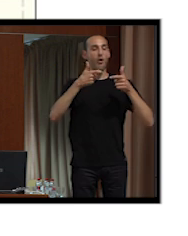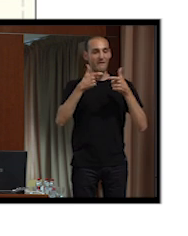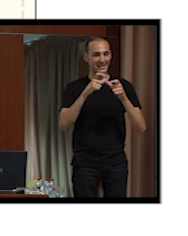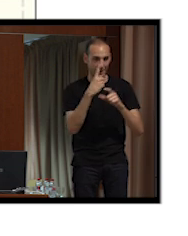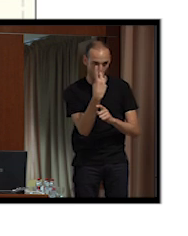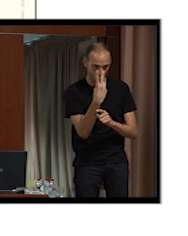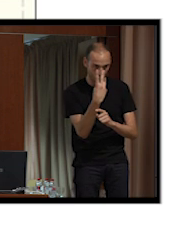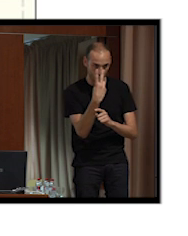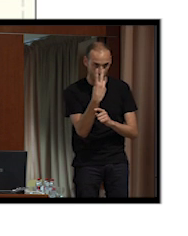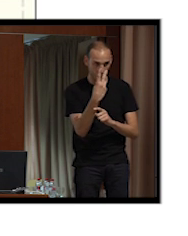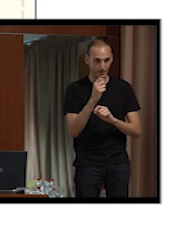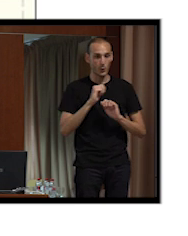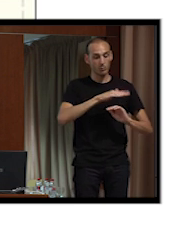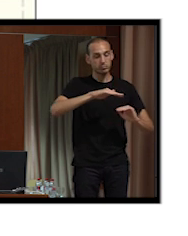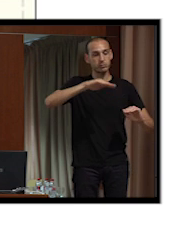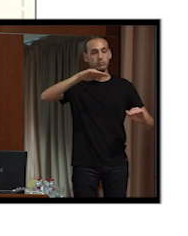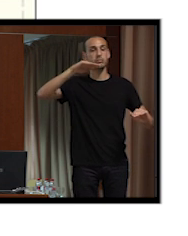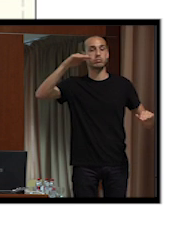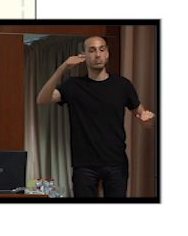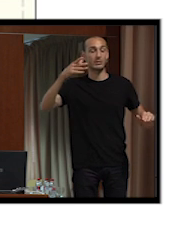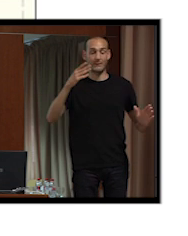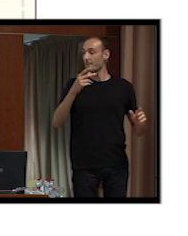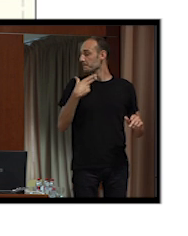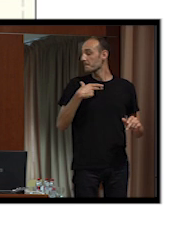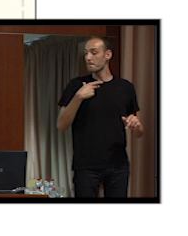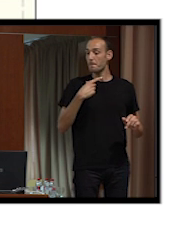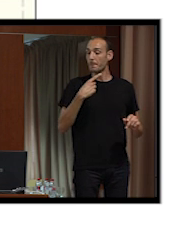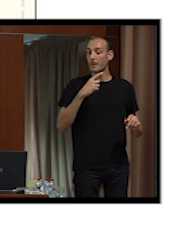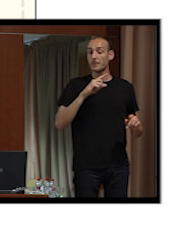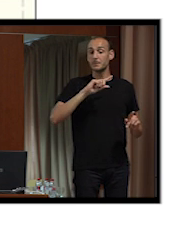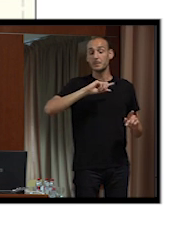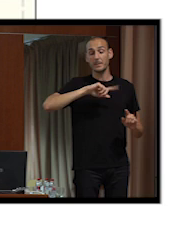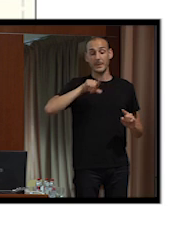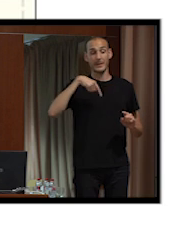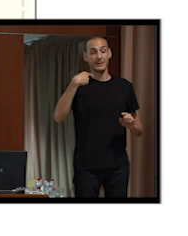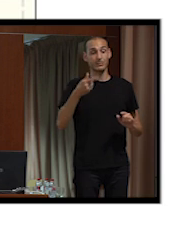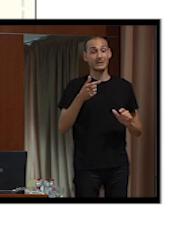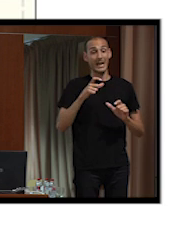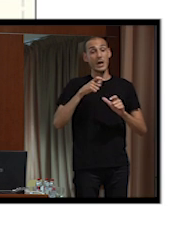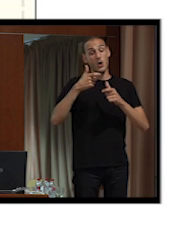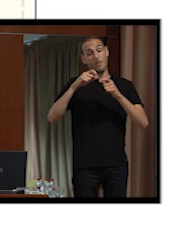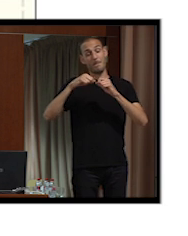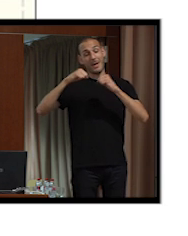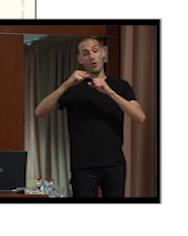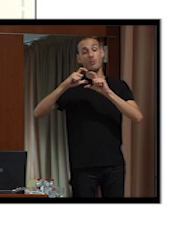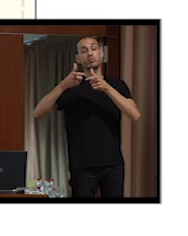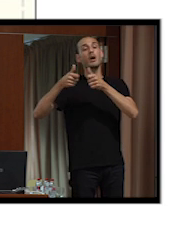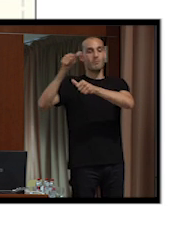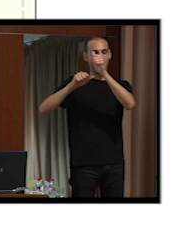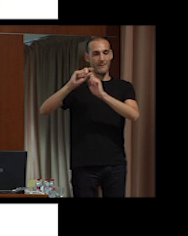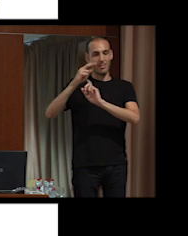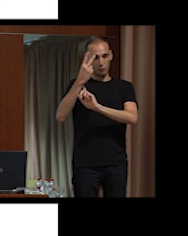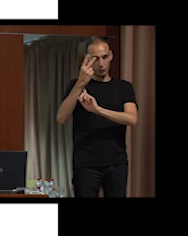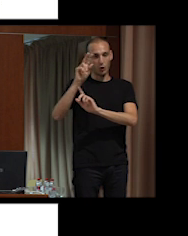accidente vasculocerebral, desaparece. Y el hecho de que se recupere el sueño de fase 2 es un signo de que va a funcionar bien, que va a